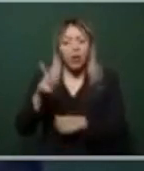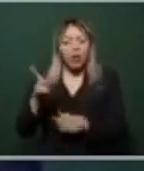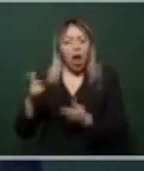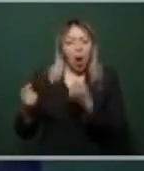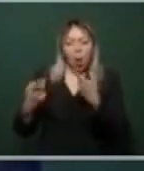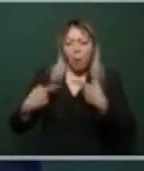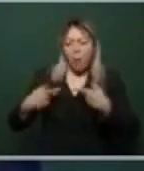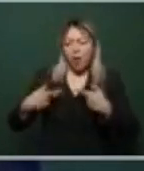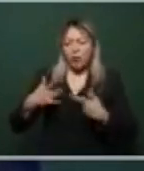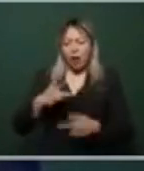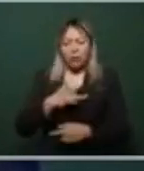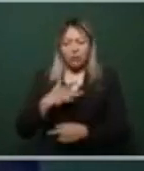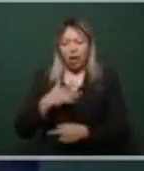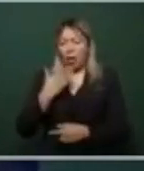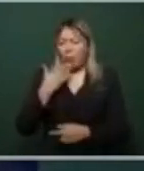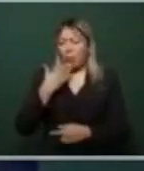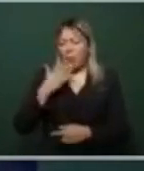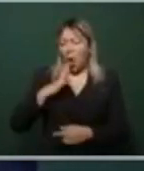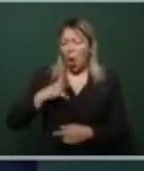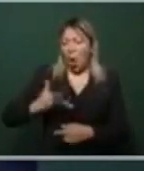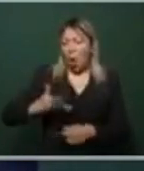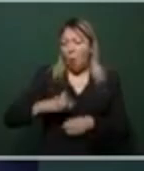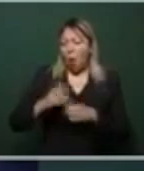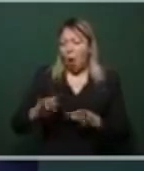orgullo la corrupción,